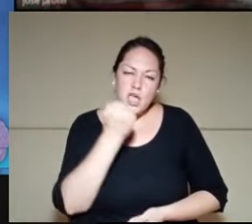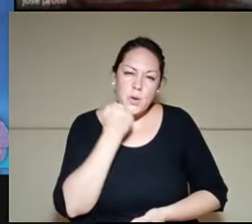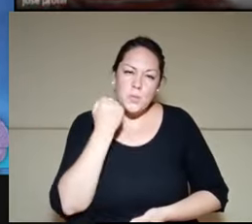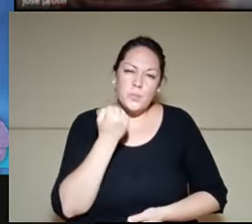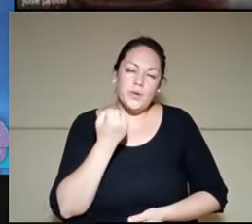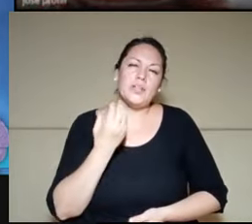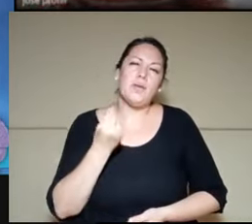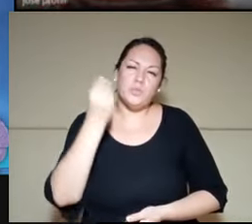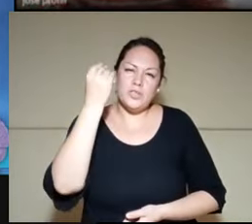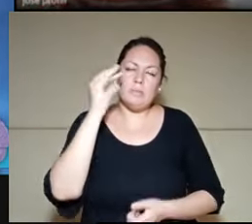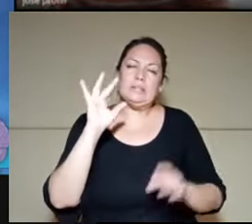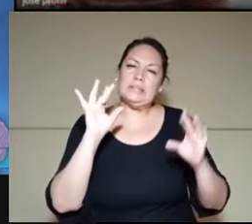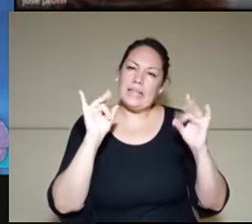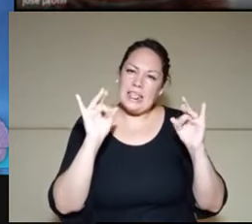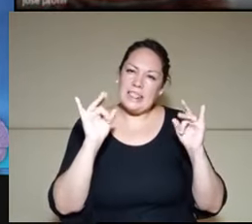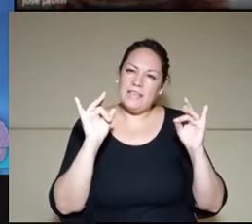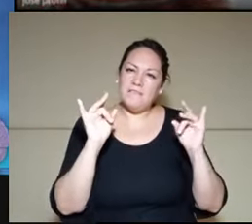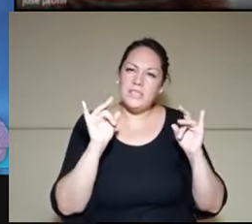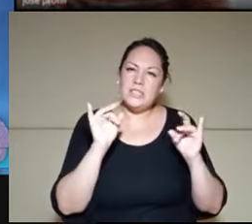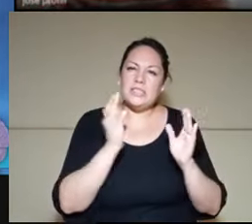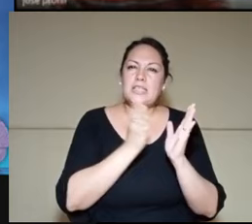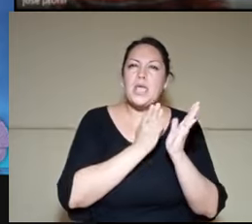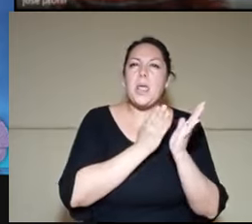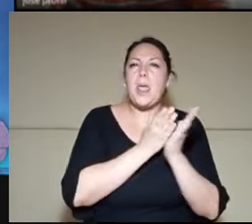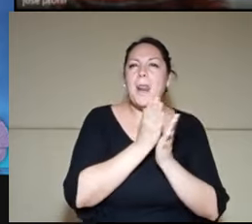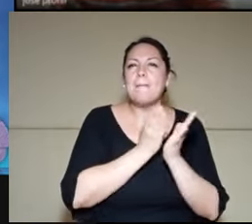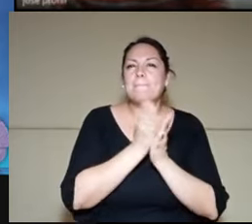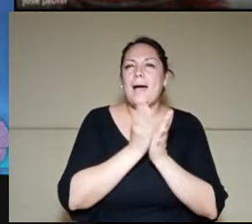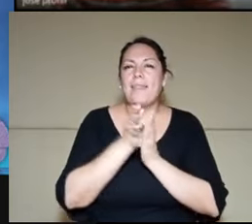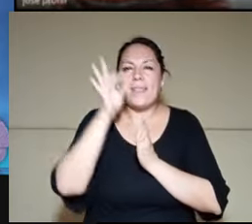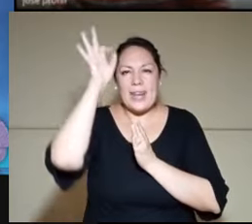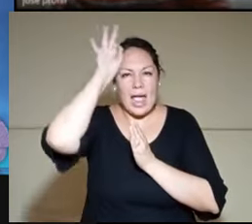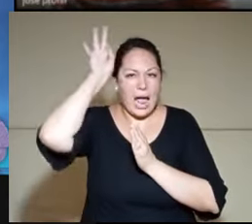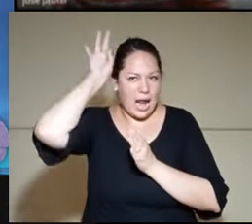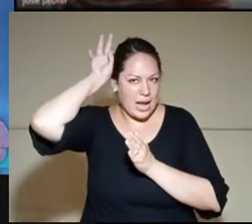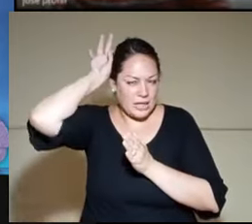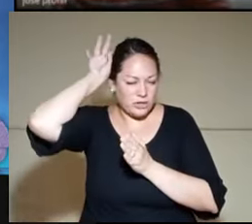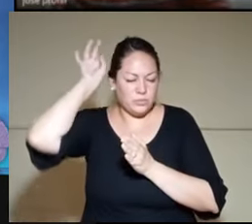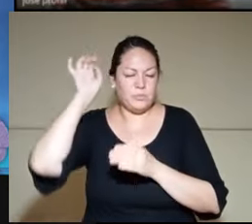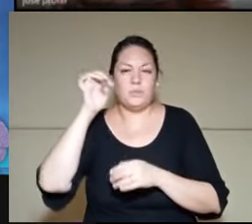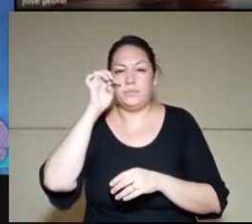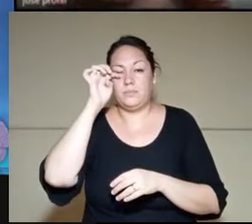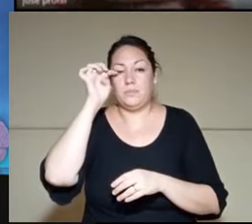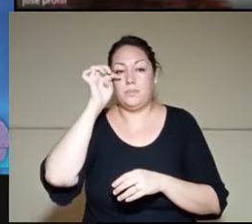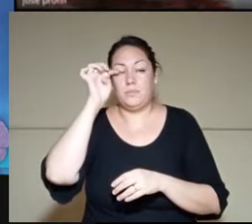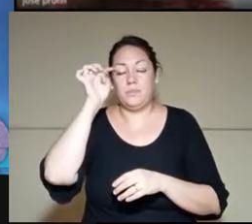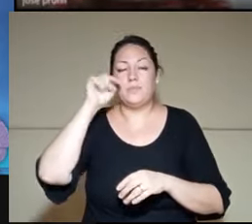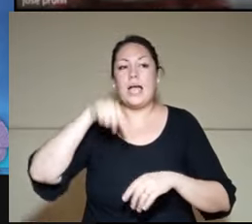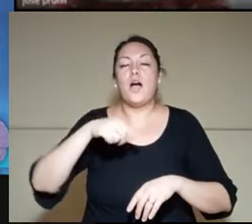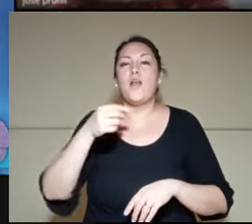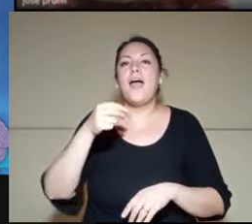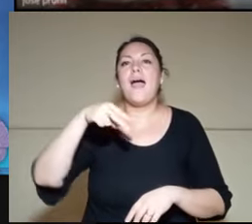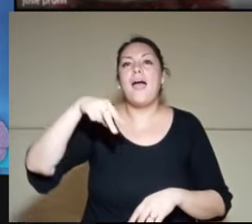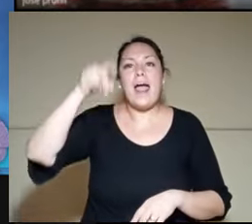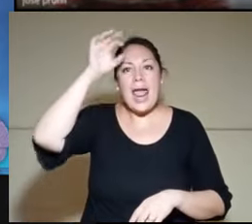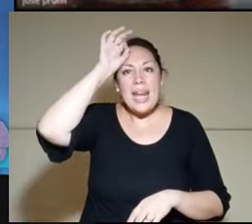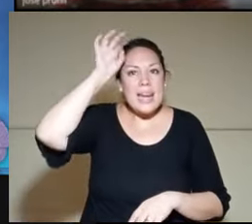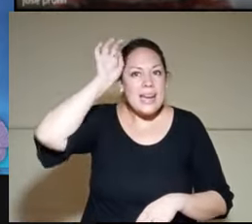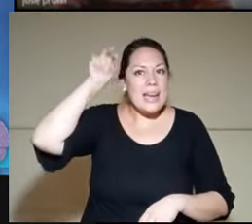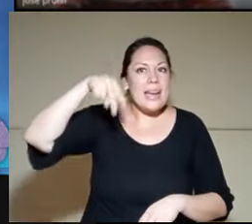les dificulta a veces el tema de la materia. ¿Sí? Bien, vamos a entrar ya en lo que es